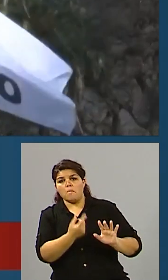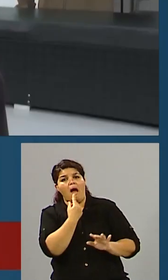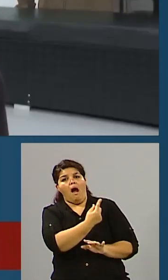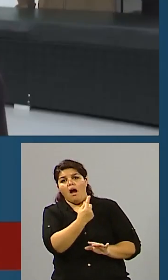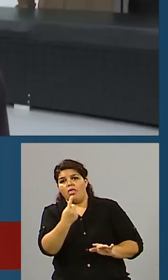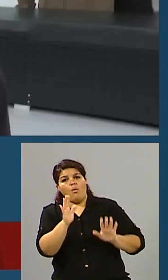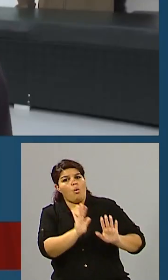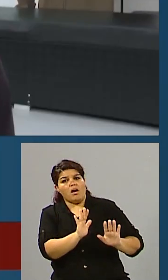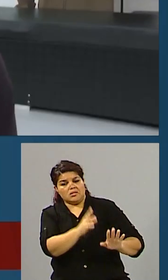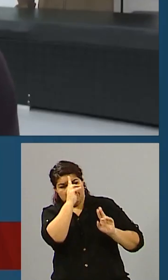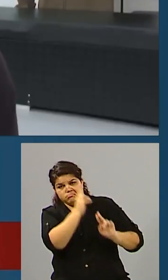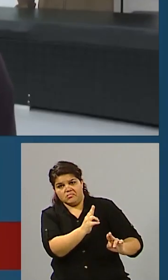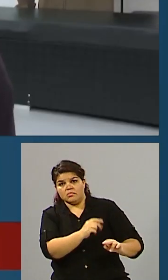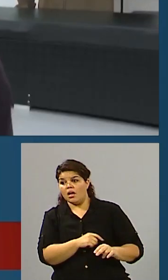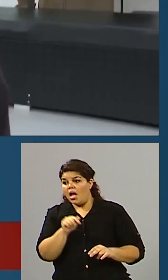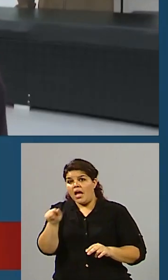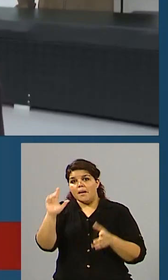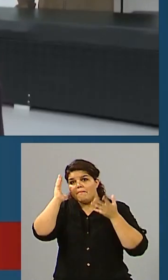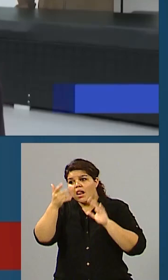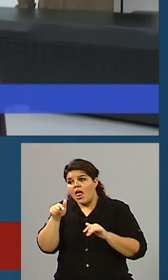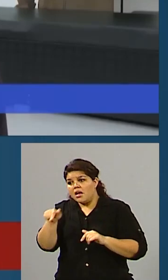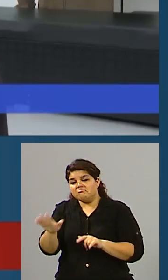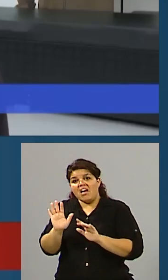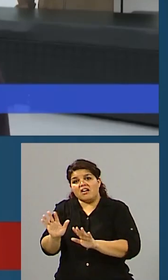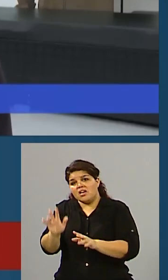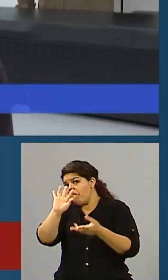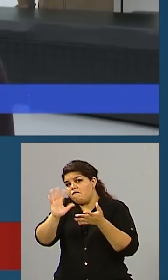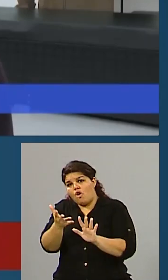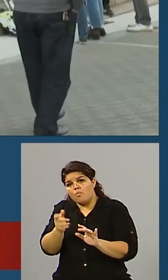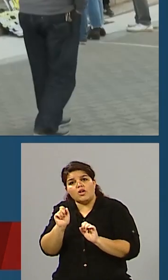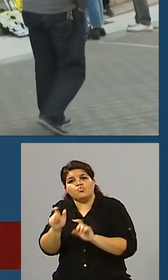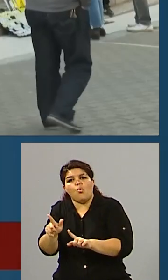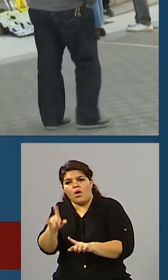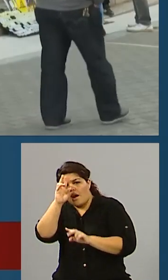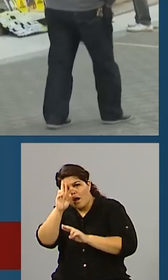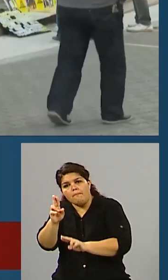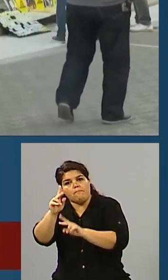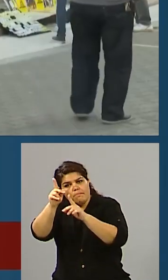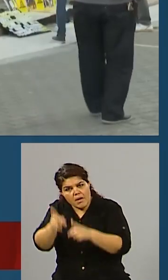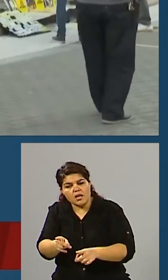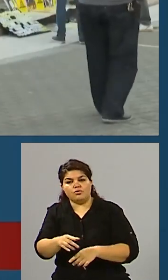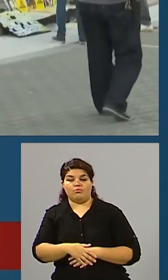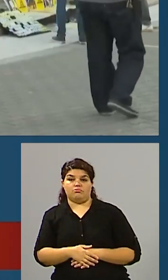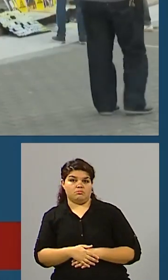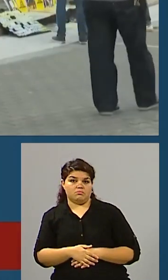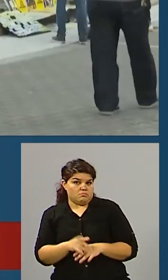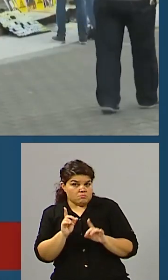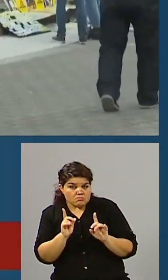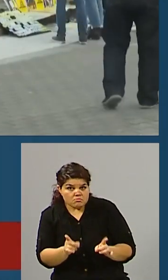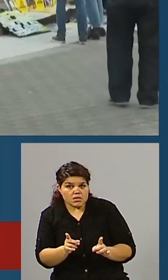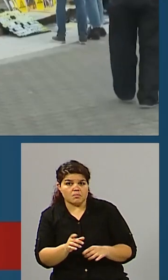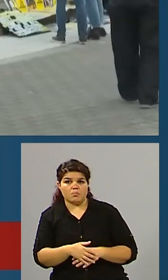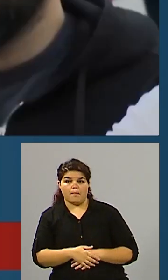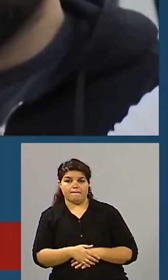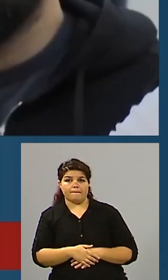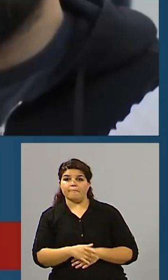próximos 4 años, porque aspiro y espero que la política argentina pueda tener una estabilidad como merece y